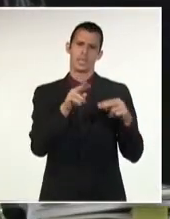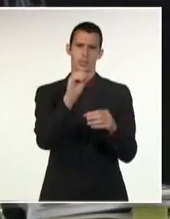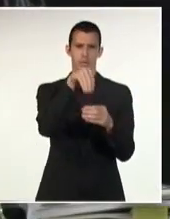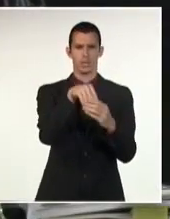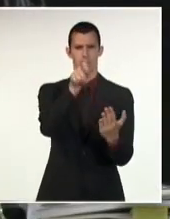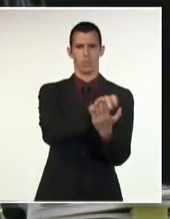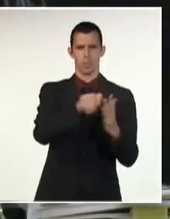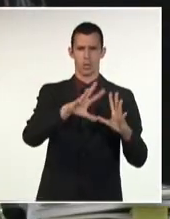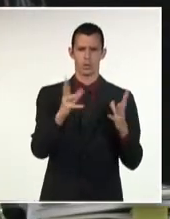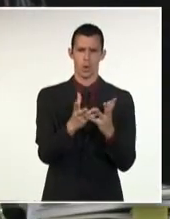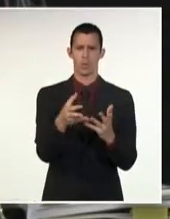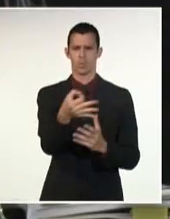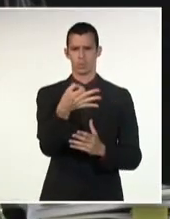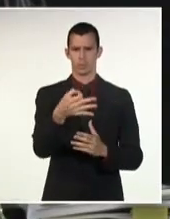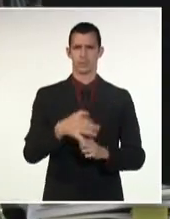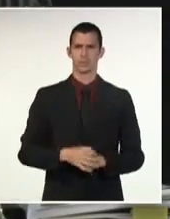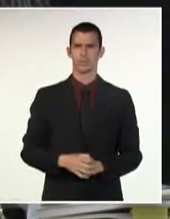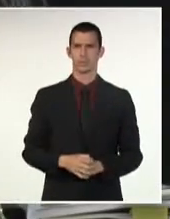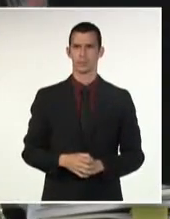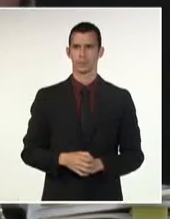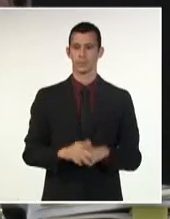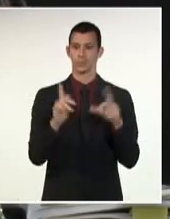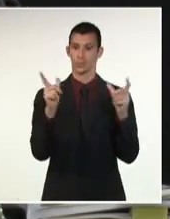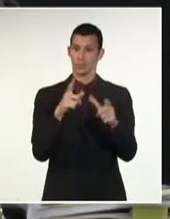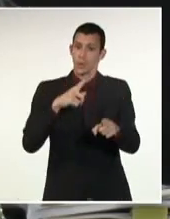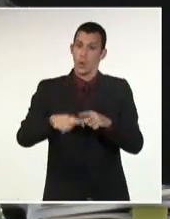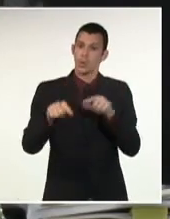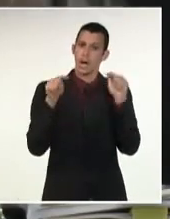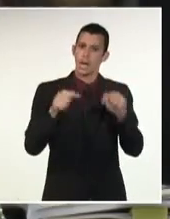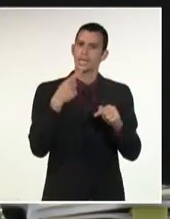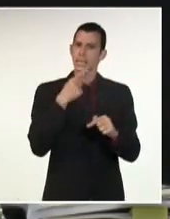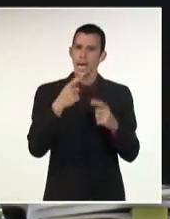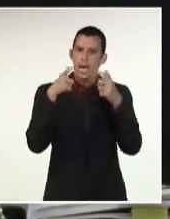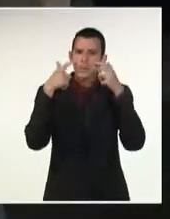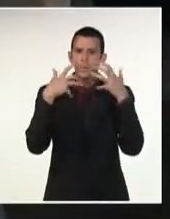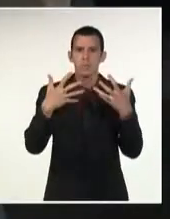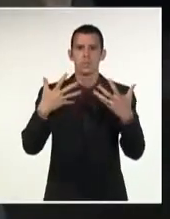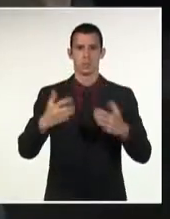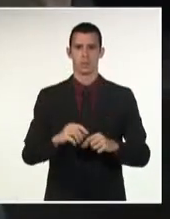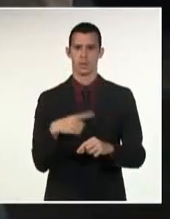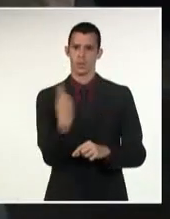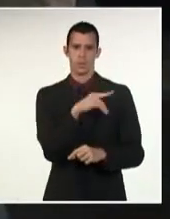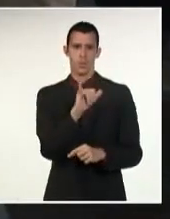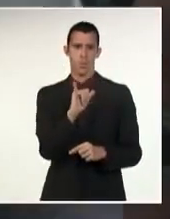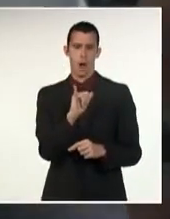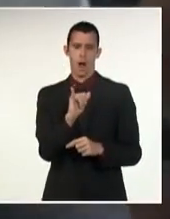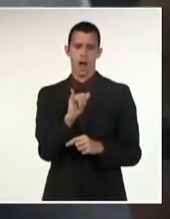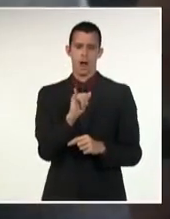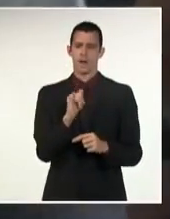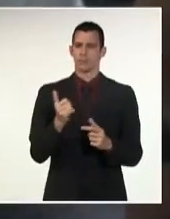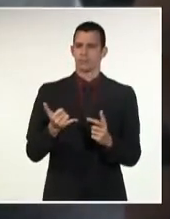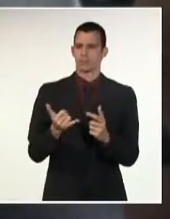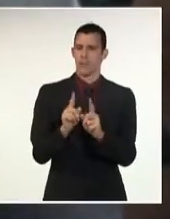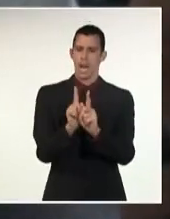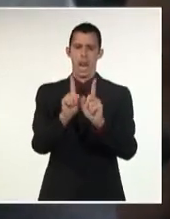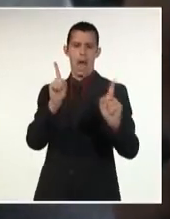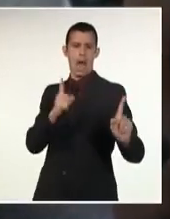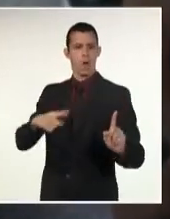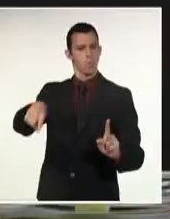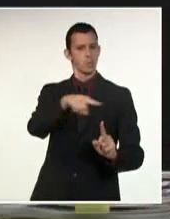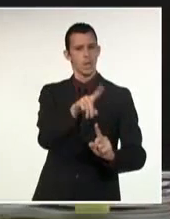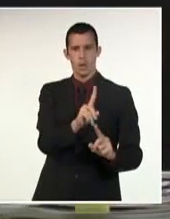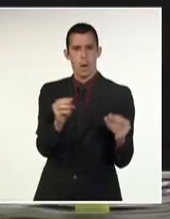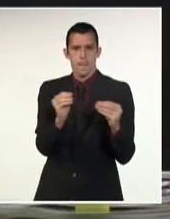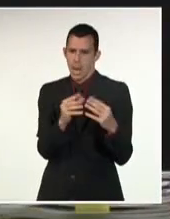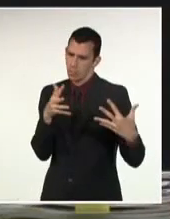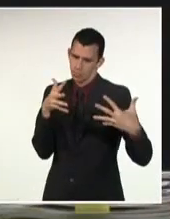jefe de gobierno destacó la trascendencia de estos intercambios para consolidar el vínculo con la base, desterrar la burocracia y fortalecer